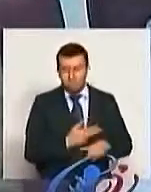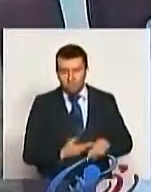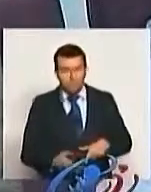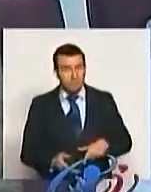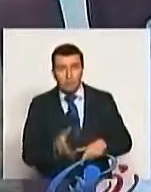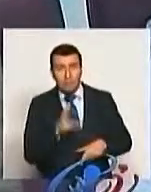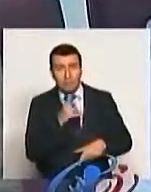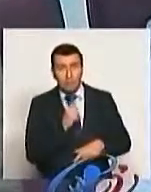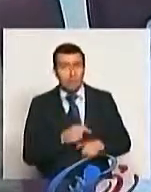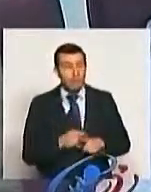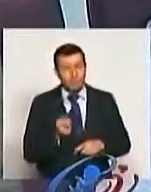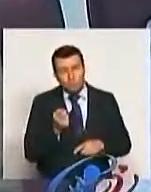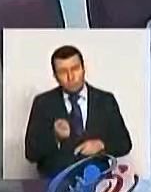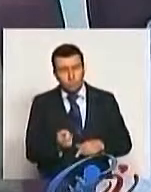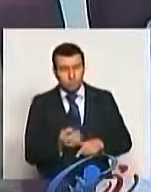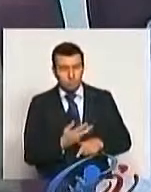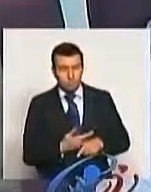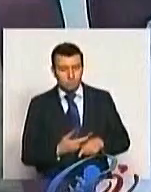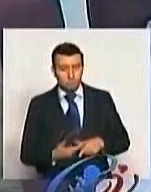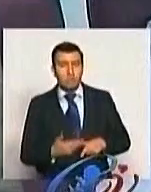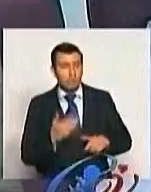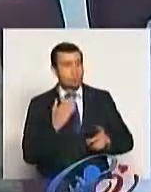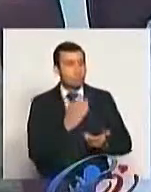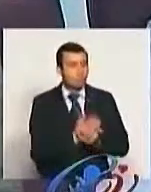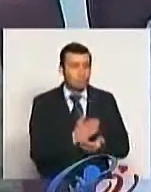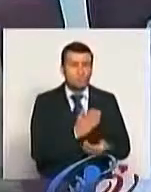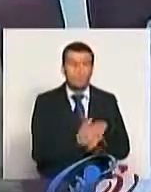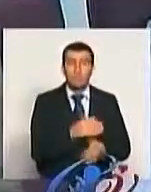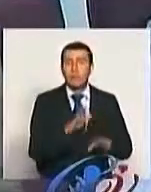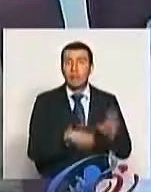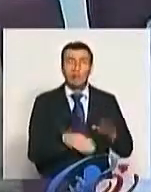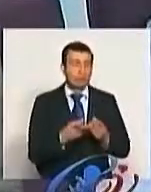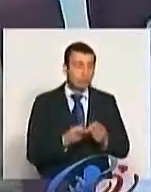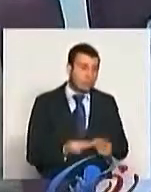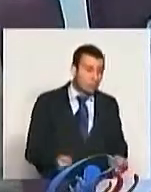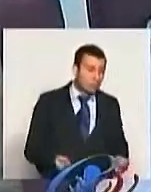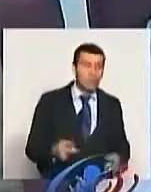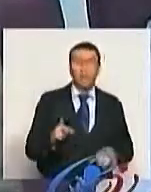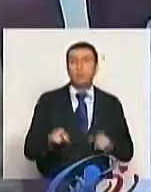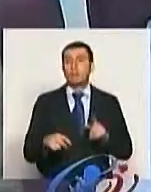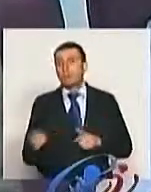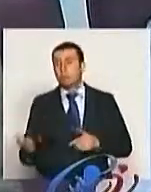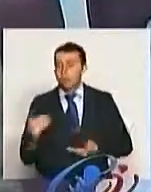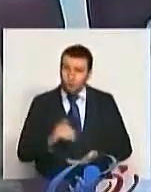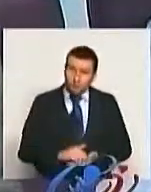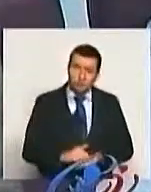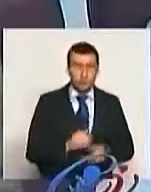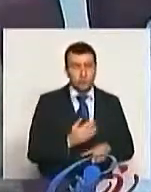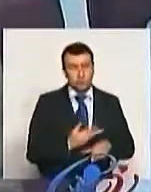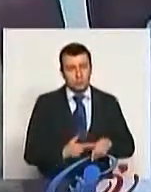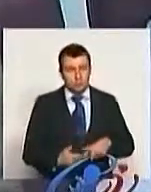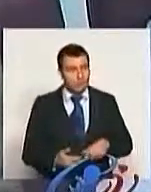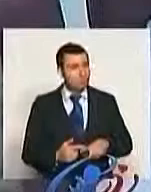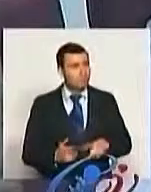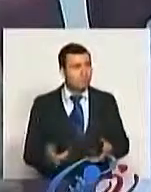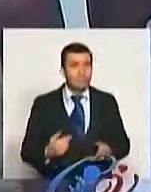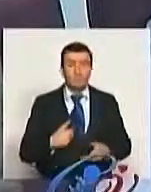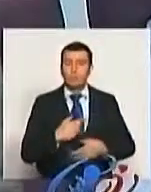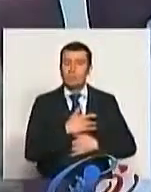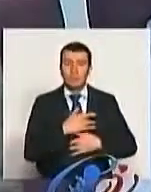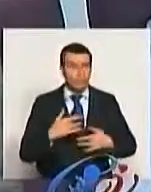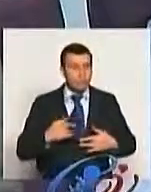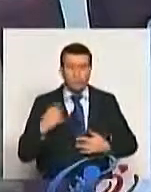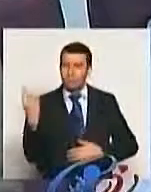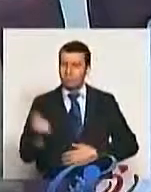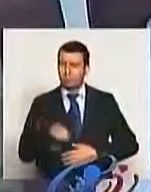un flujo poquito, pero pues la verdad es muy permanente. Por día se me quita, por día regresa, pero pues el estado de salud mío en general es